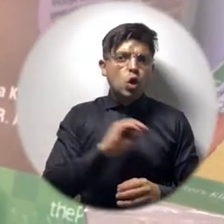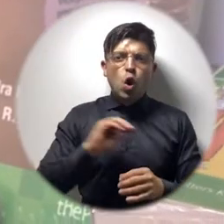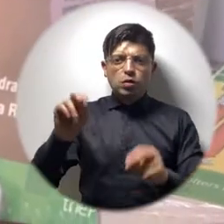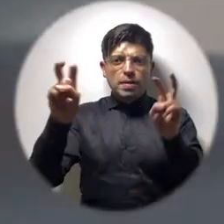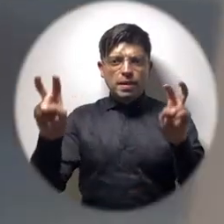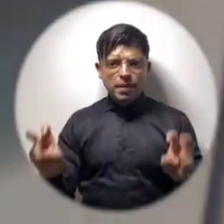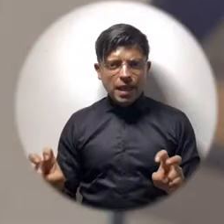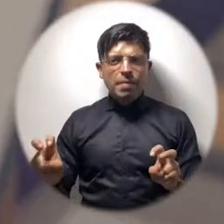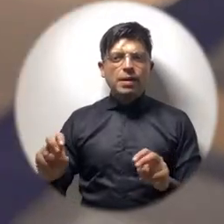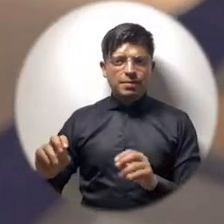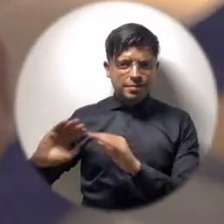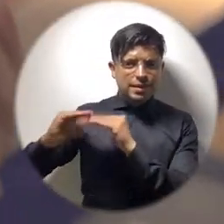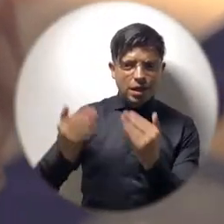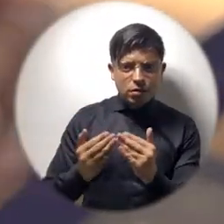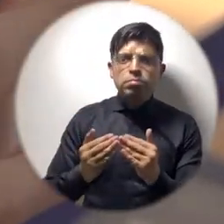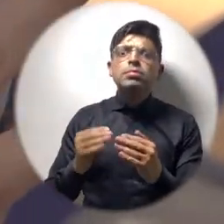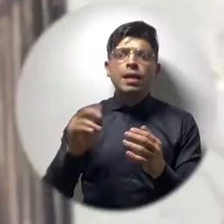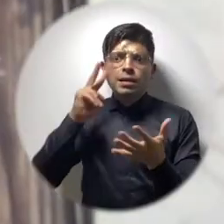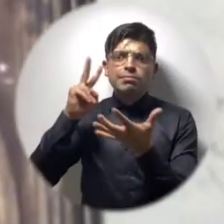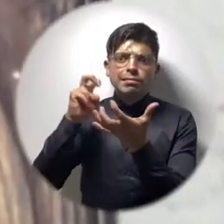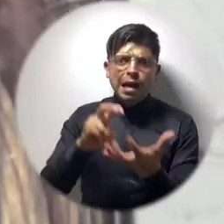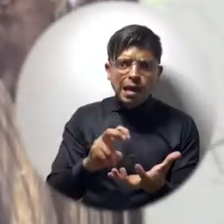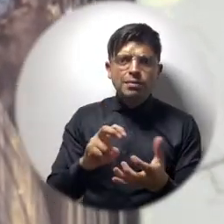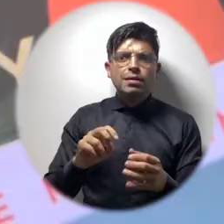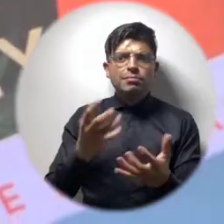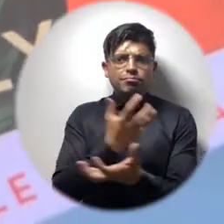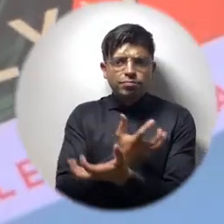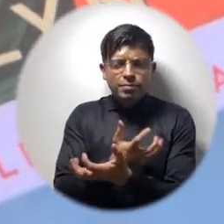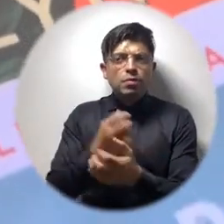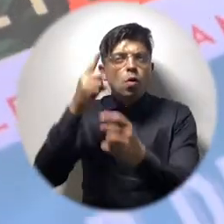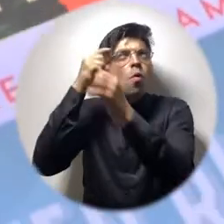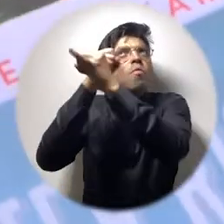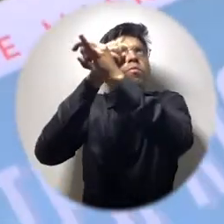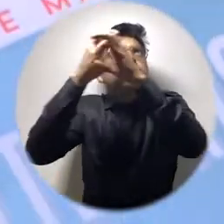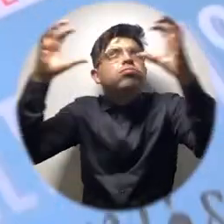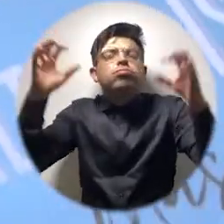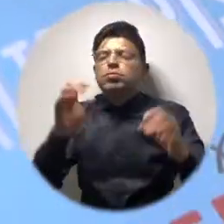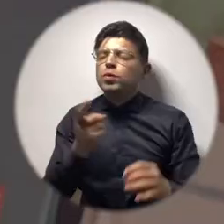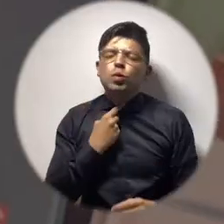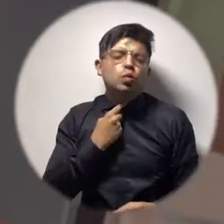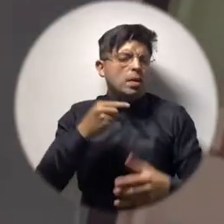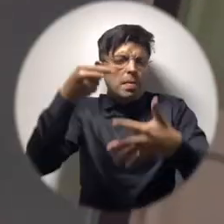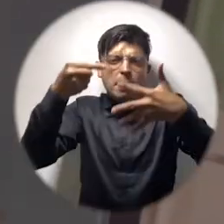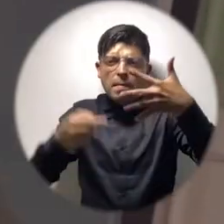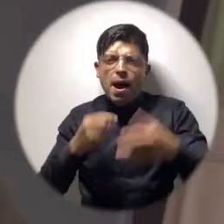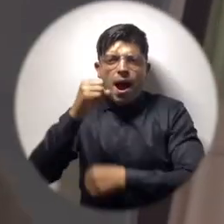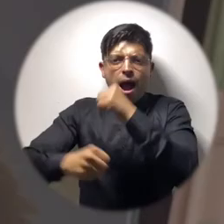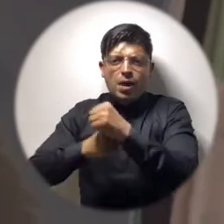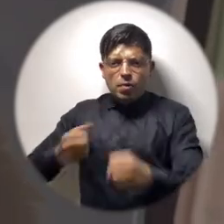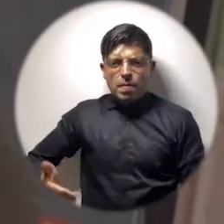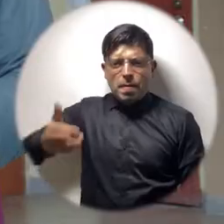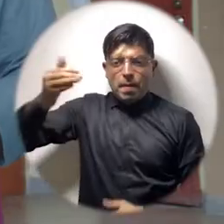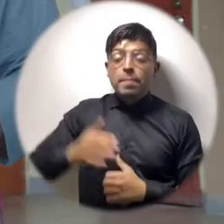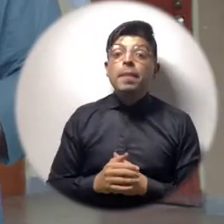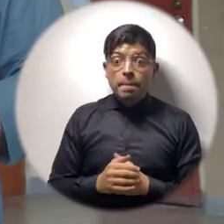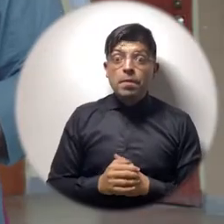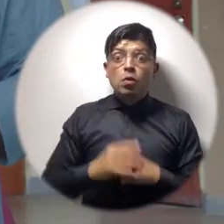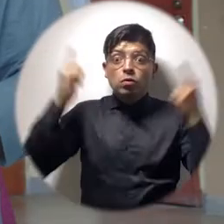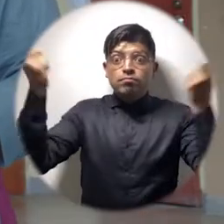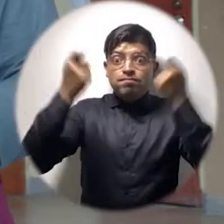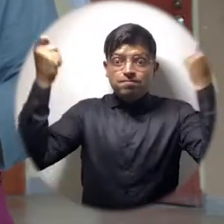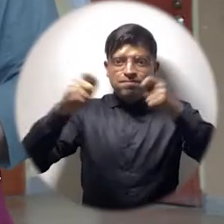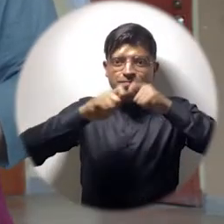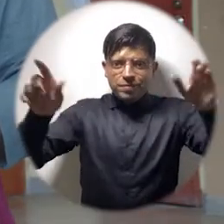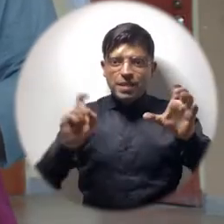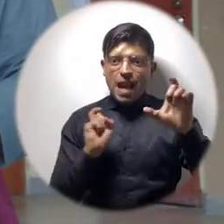géneros literarios que abordan desde las ciencias hasta lo más fantasioso, para todos los gustos y las edades. Desde el Fondo Mixto para la